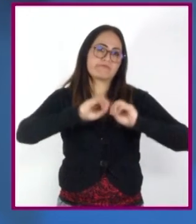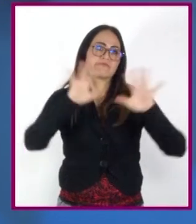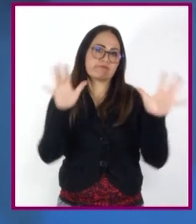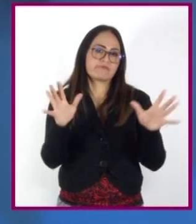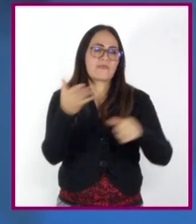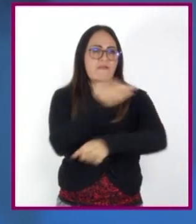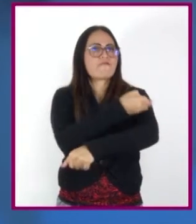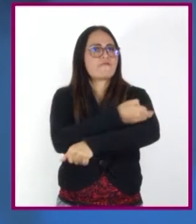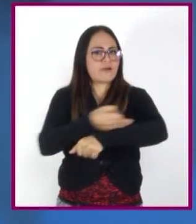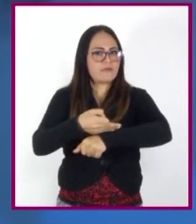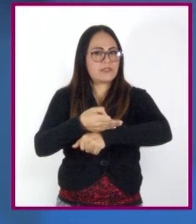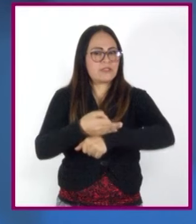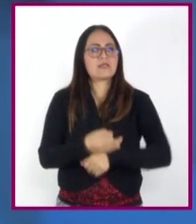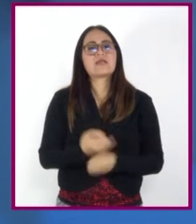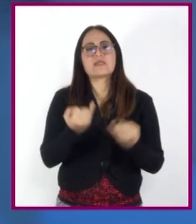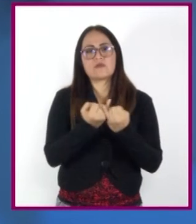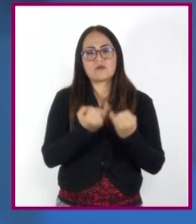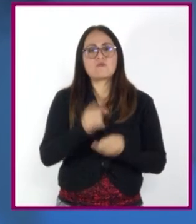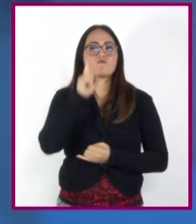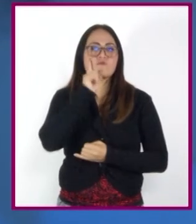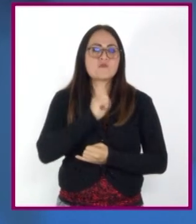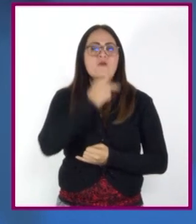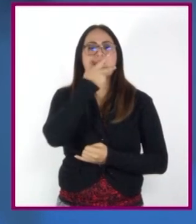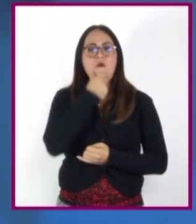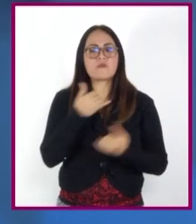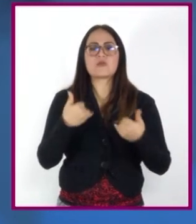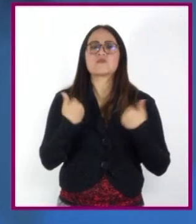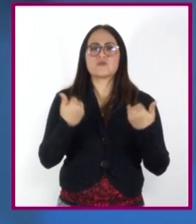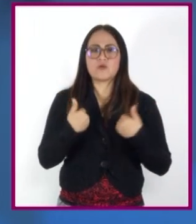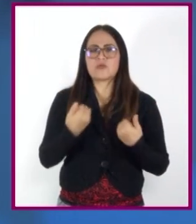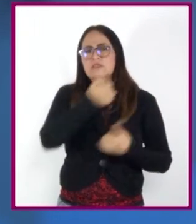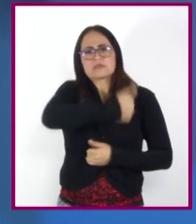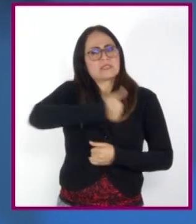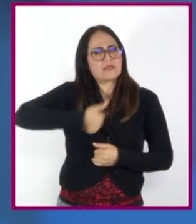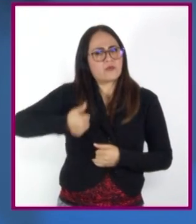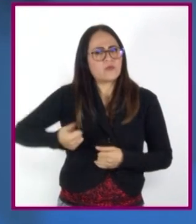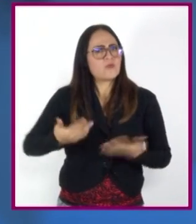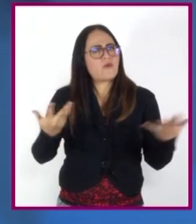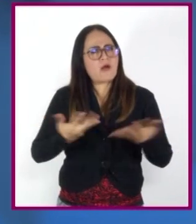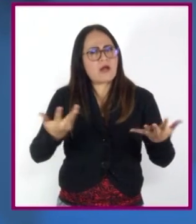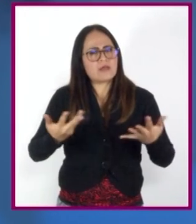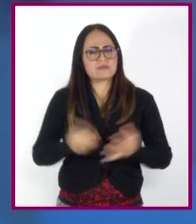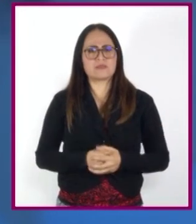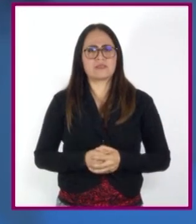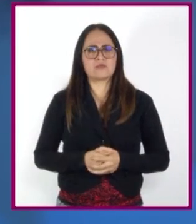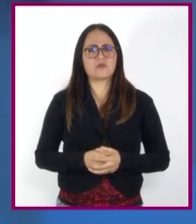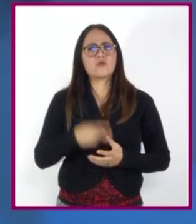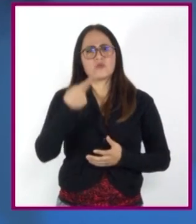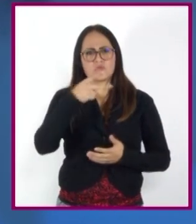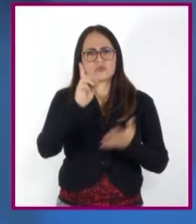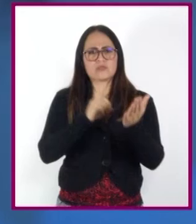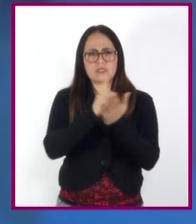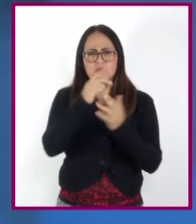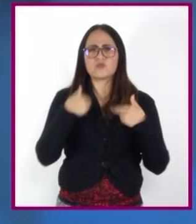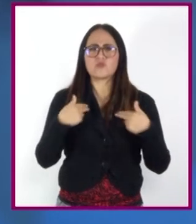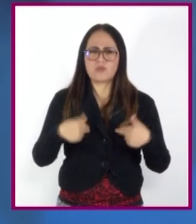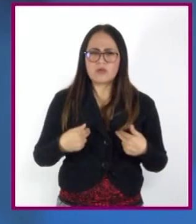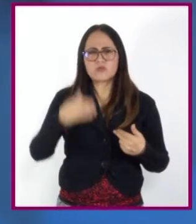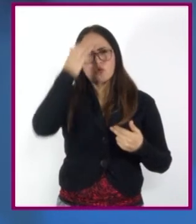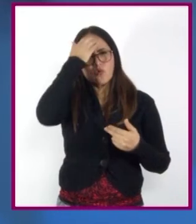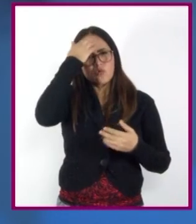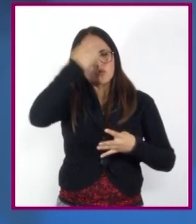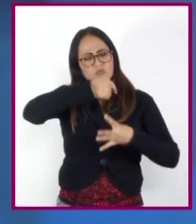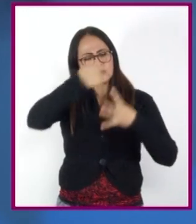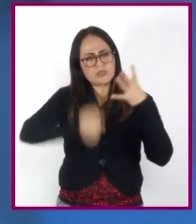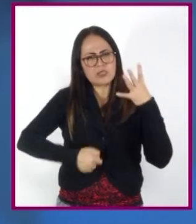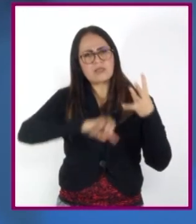familias, así como las y los adolescentes, pueden también actuar. Conozcan cada uno de sus derechos humanos, desarrollen la